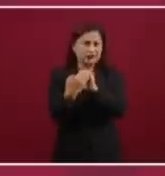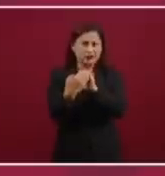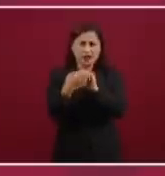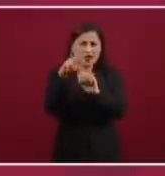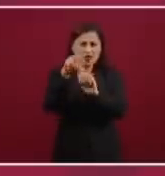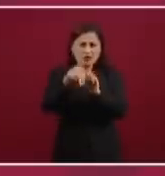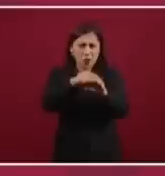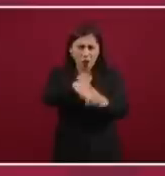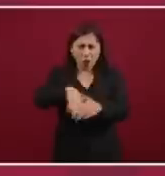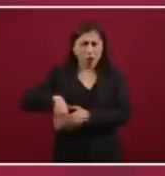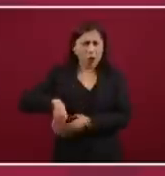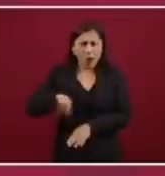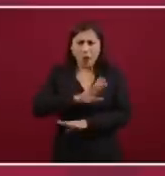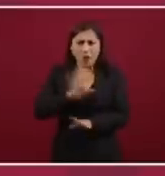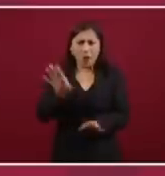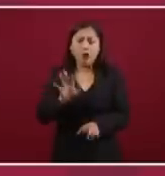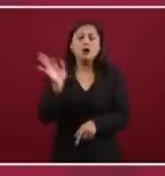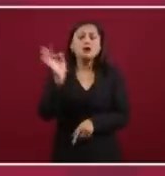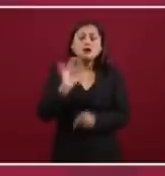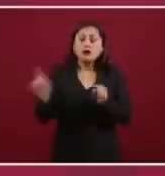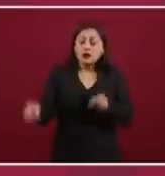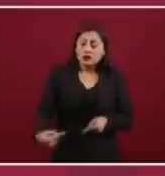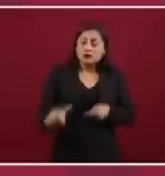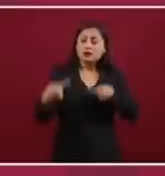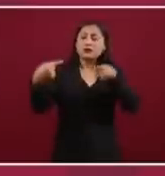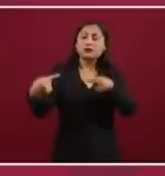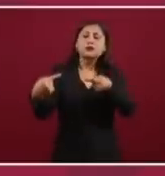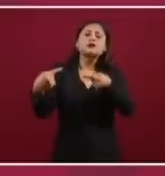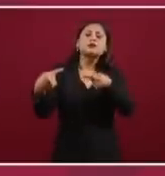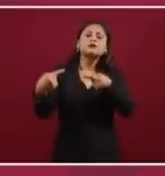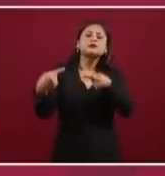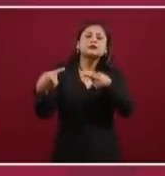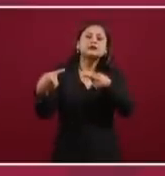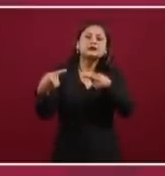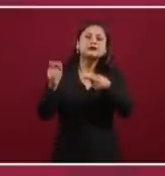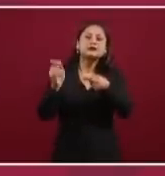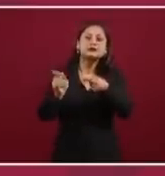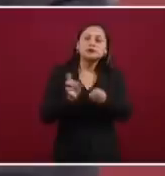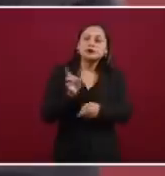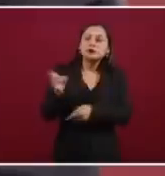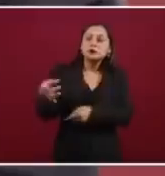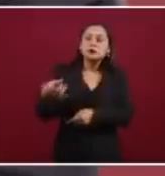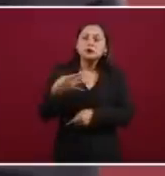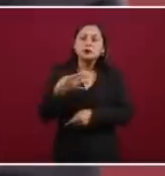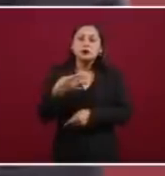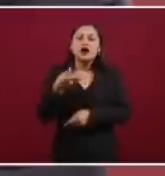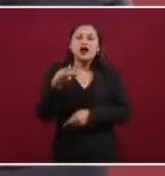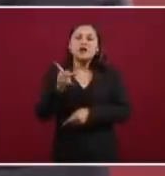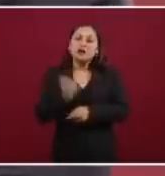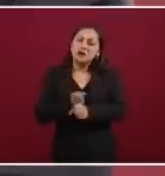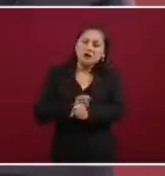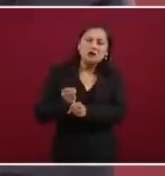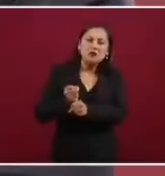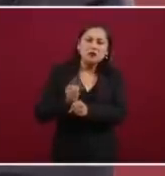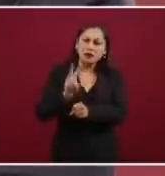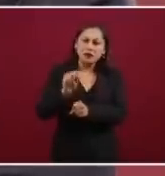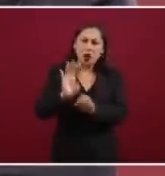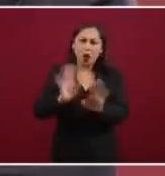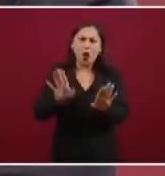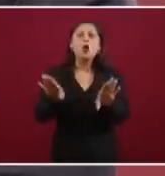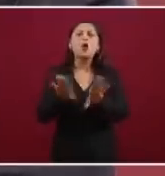si acaso como adversarios a vencer. Y hay formas, en el caso de la política, para eso son las